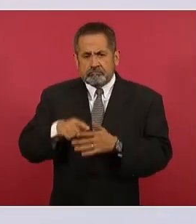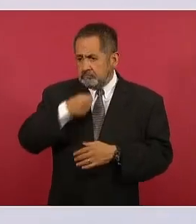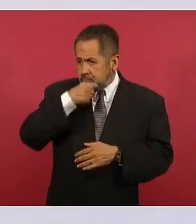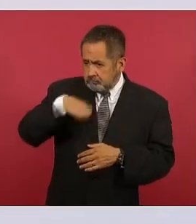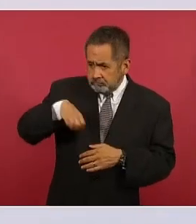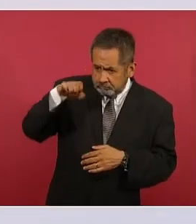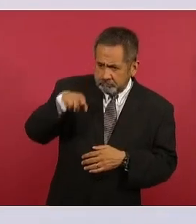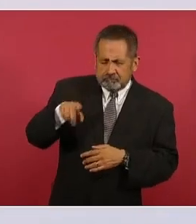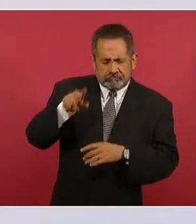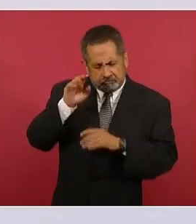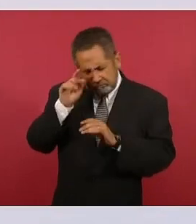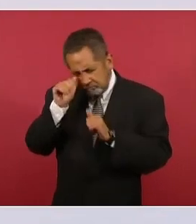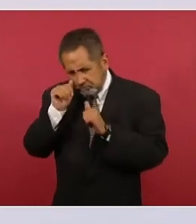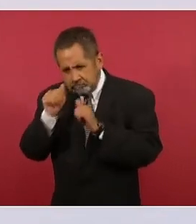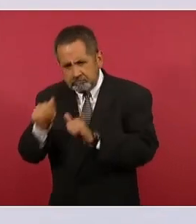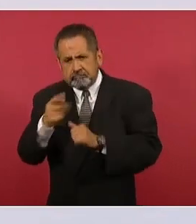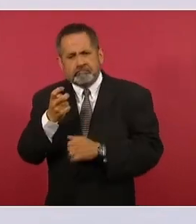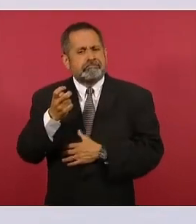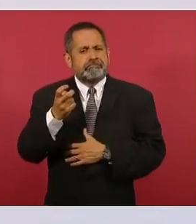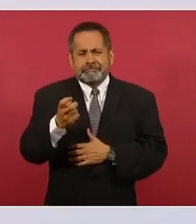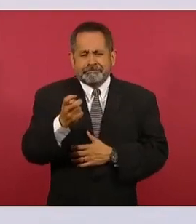ancianos. Eso